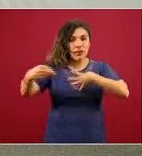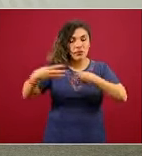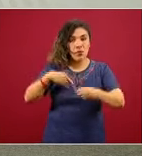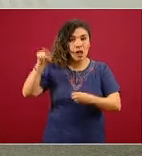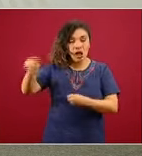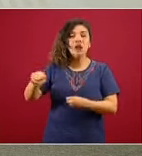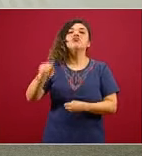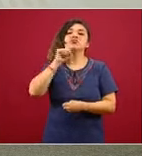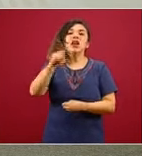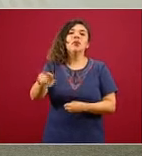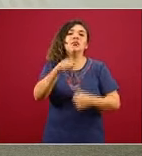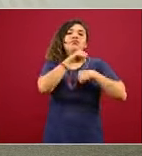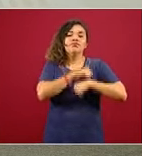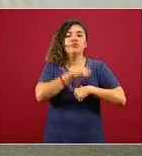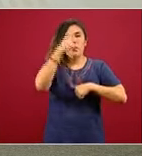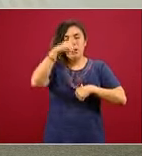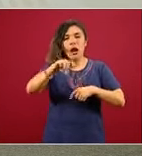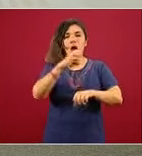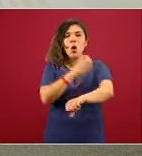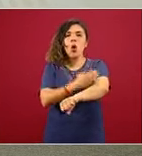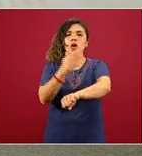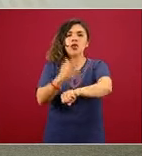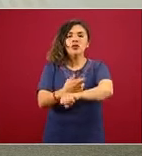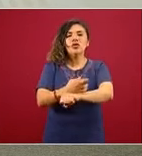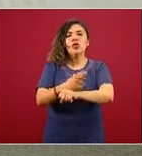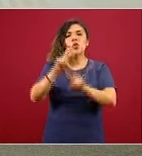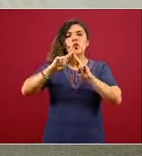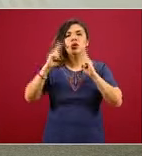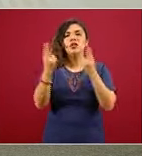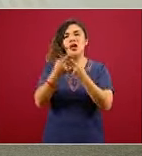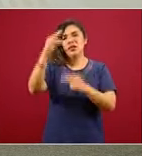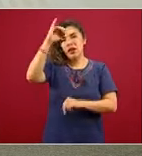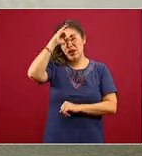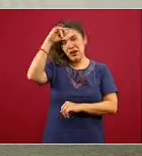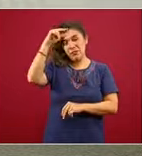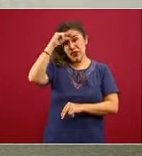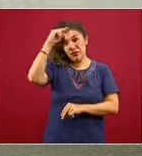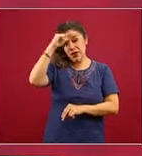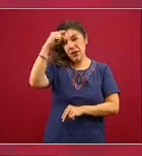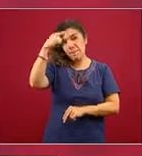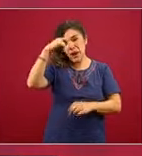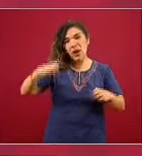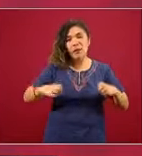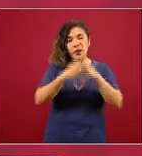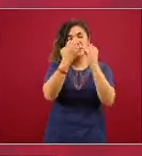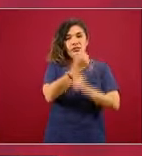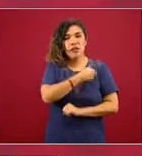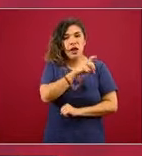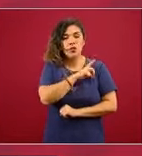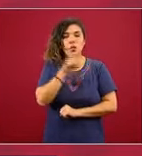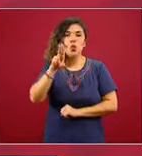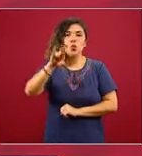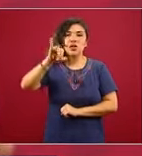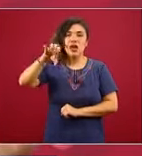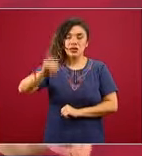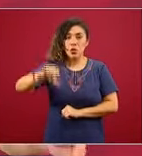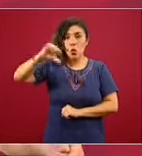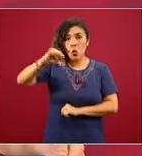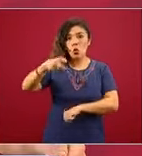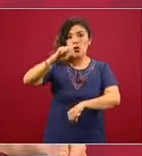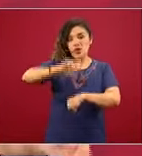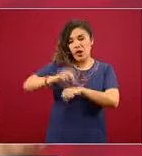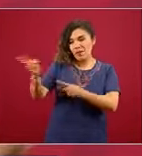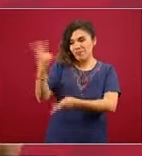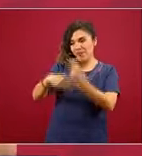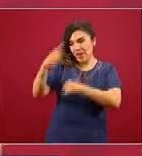a su vez también tiene a cargo la coordinación de la Unidad de Inteligencia para Emergencias en Salud, nuestra UIES. El día de hoy va a estar